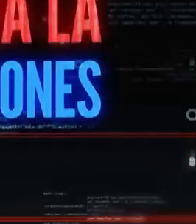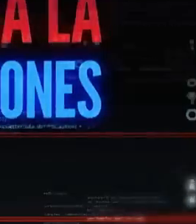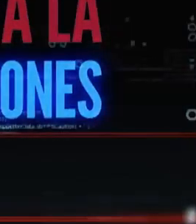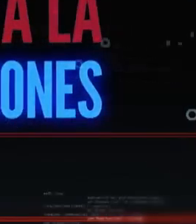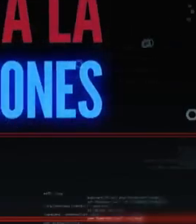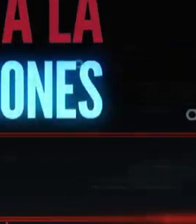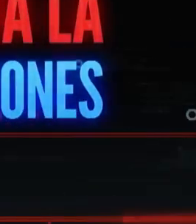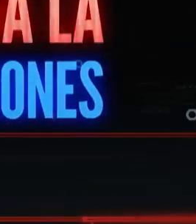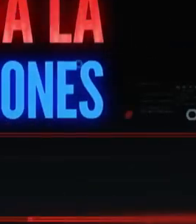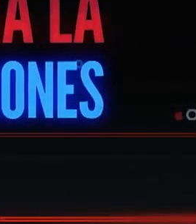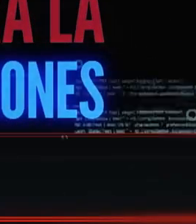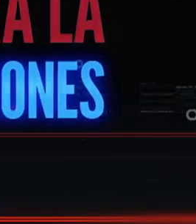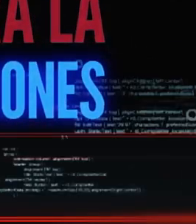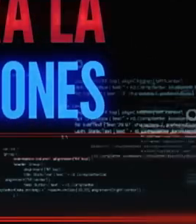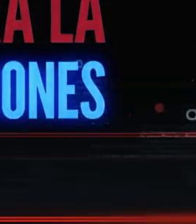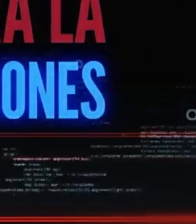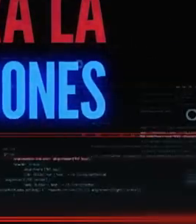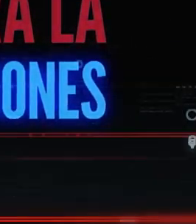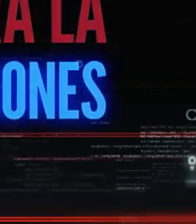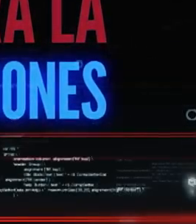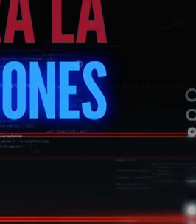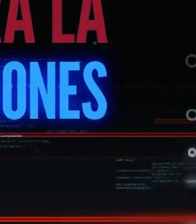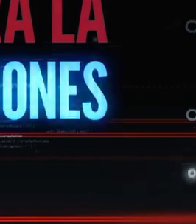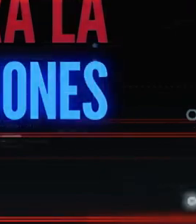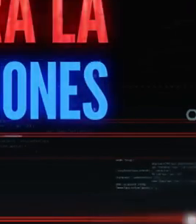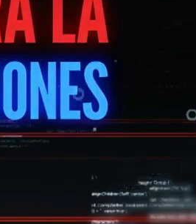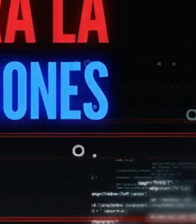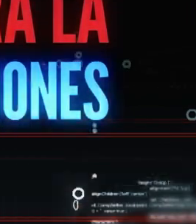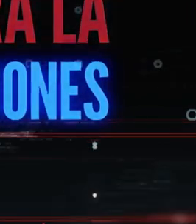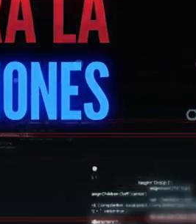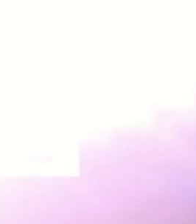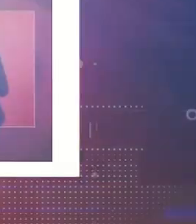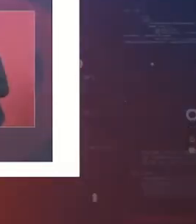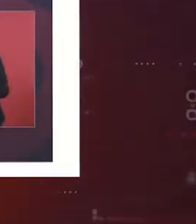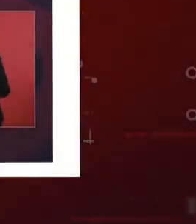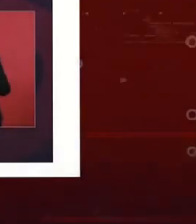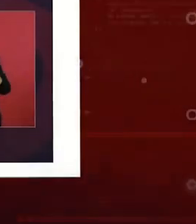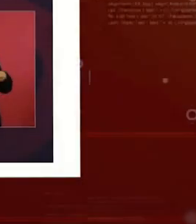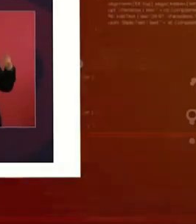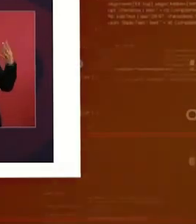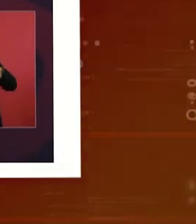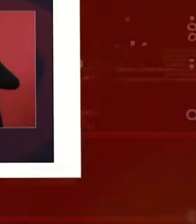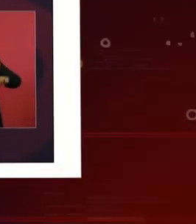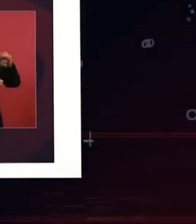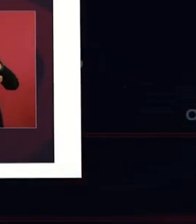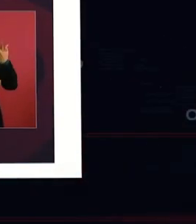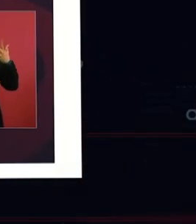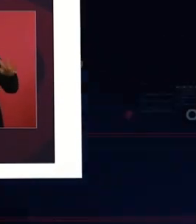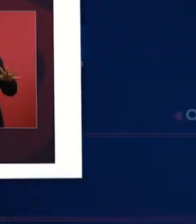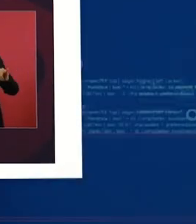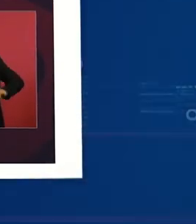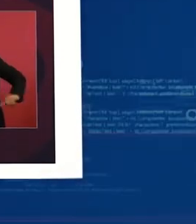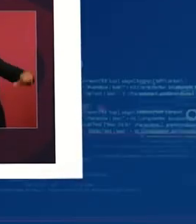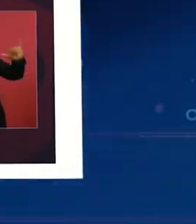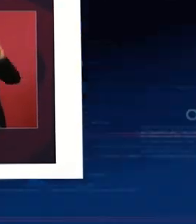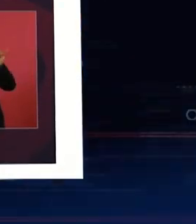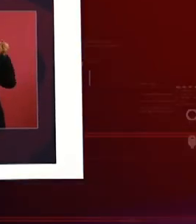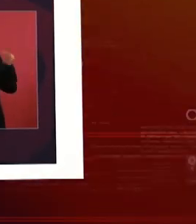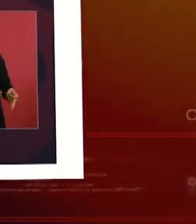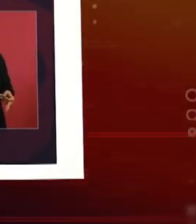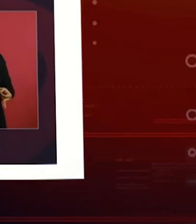Tres aportaciones de mentiras contra la reforma de pensiones. El presidente Andrés Manuel López